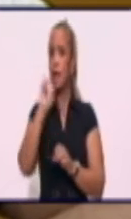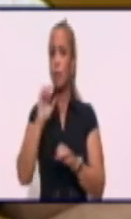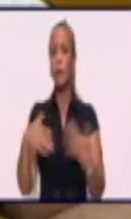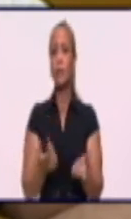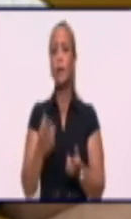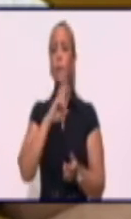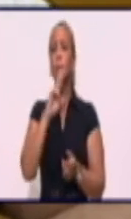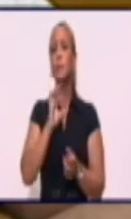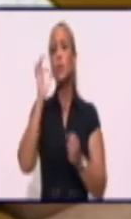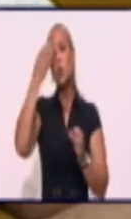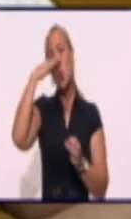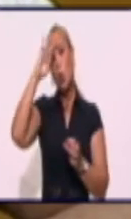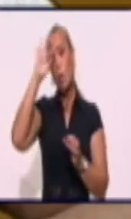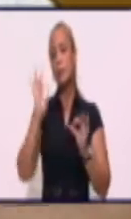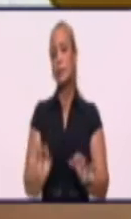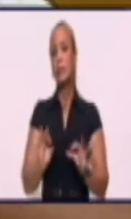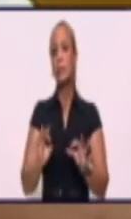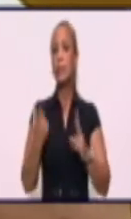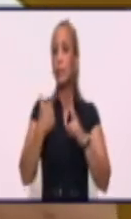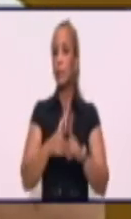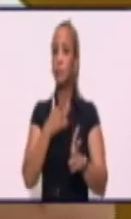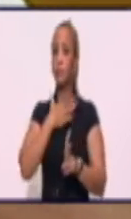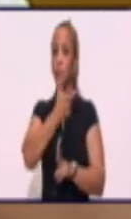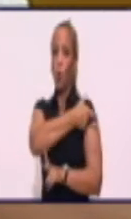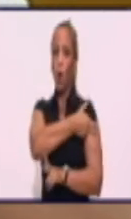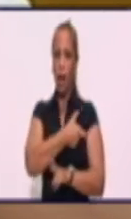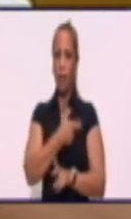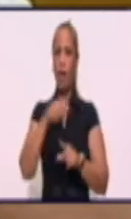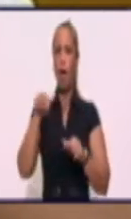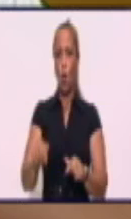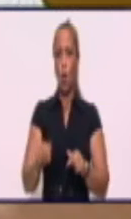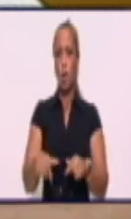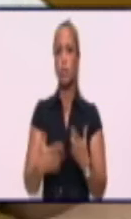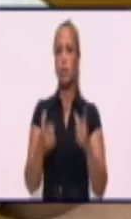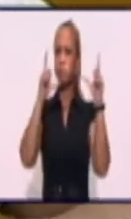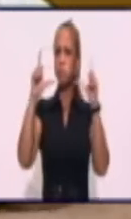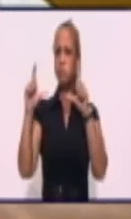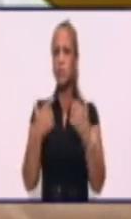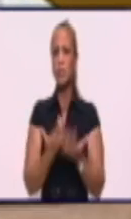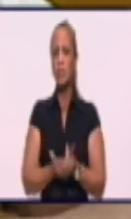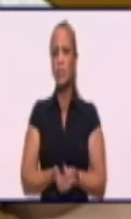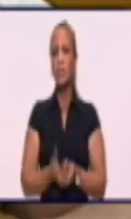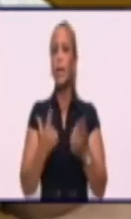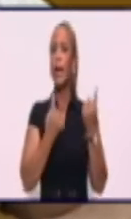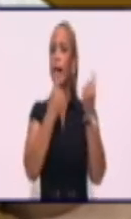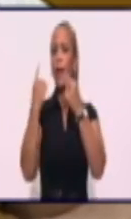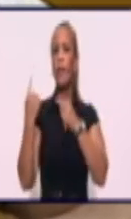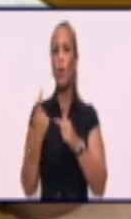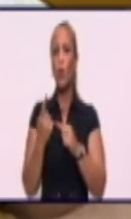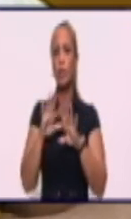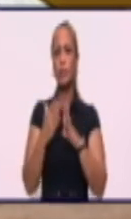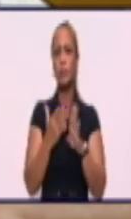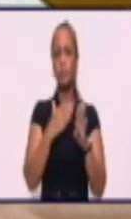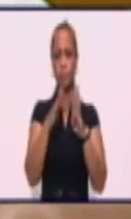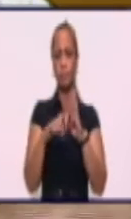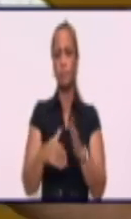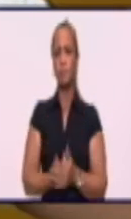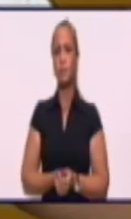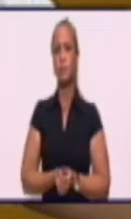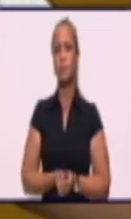siempre y numeral mi Moncada hoy. Esas son las etiquetas correspondientes en cada una de las generaciones de contenidos